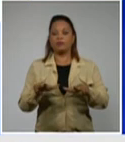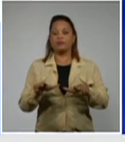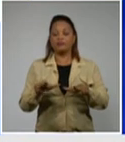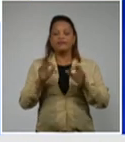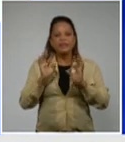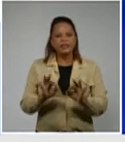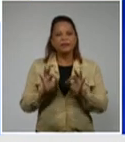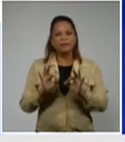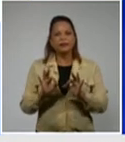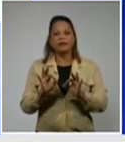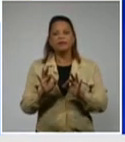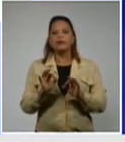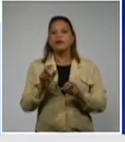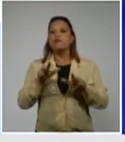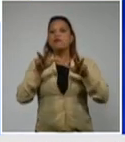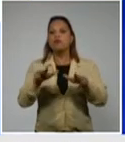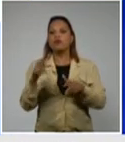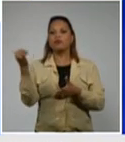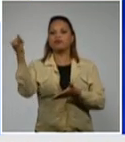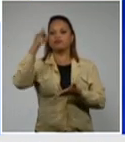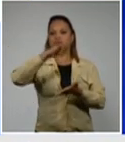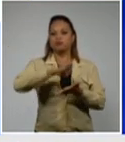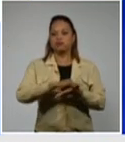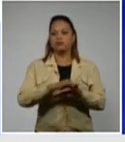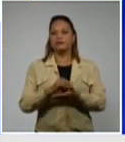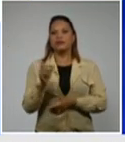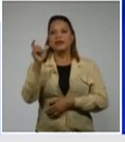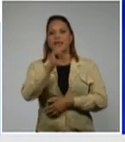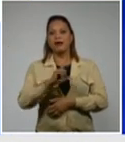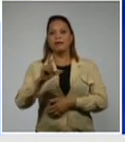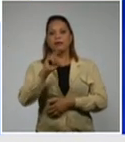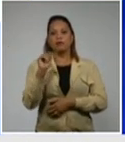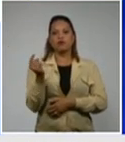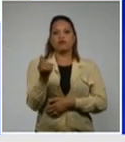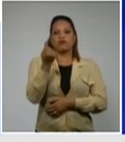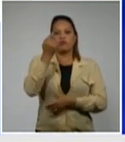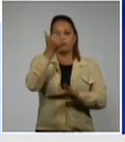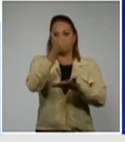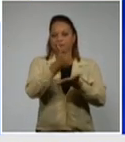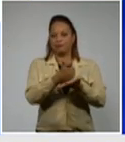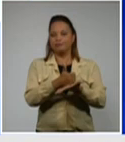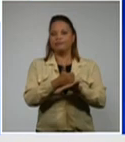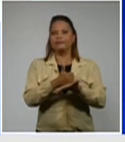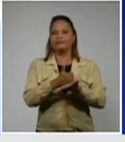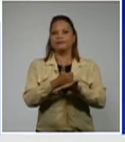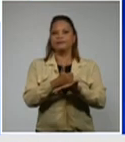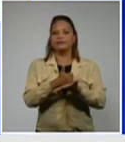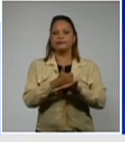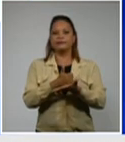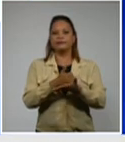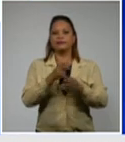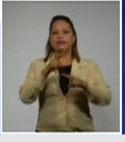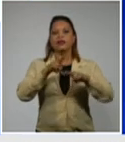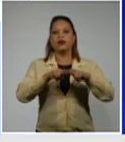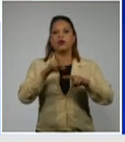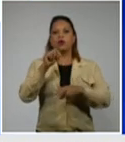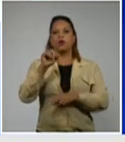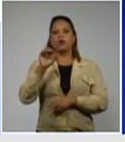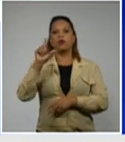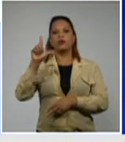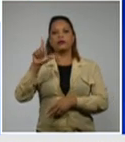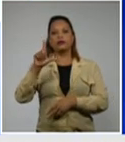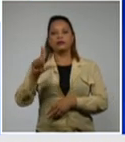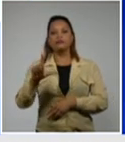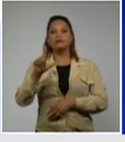importados. En Camagüey, un caso importado del municipio Cabecera, y en Holguín